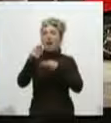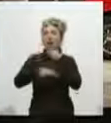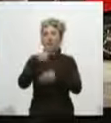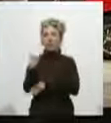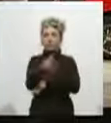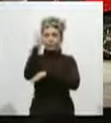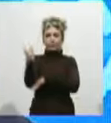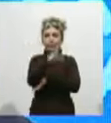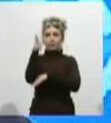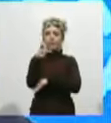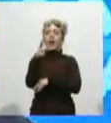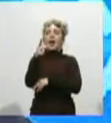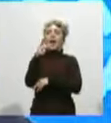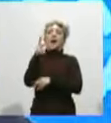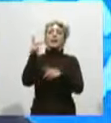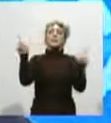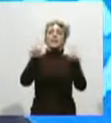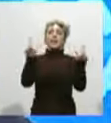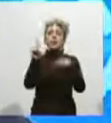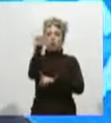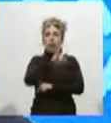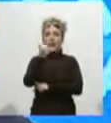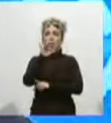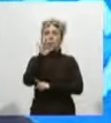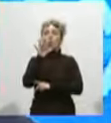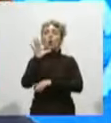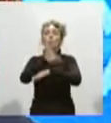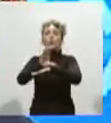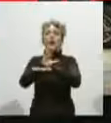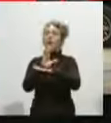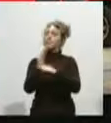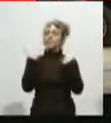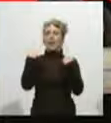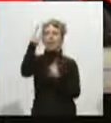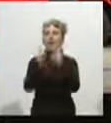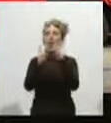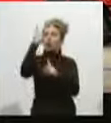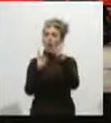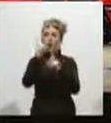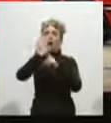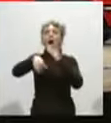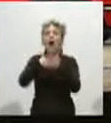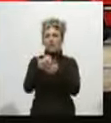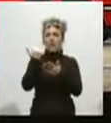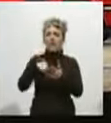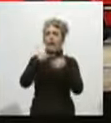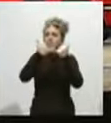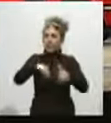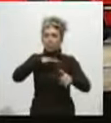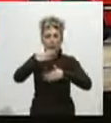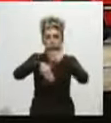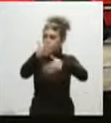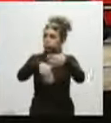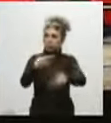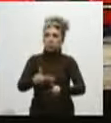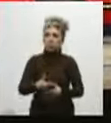Televisión Canaria como el concejal del diálogo, porque ha habido que dialogar mucho para que esta fiesta saliera adelante. Damos la bienvenida al concejal.